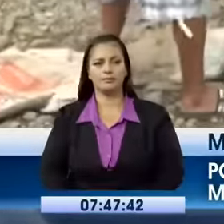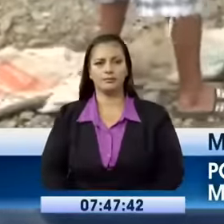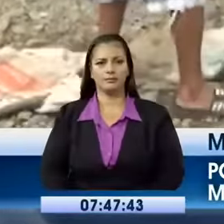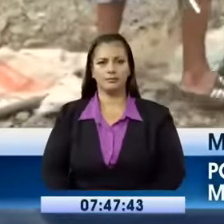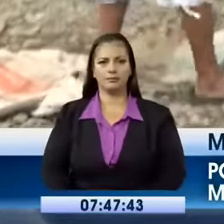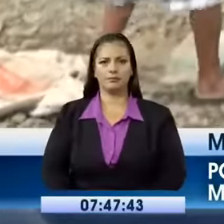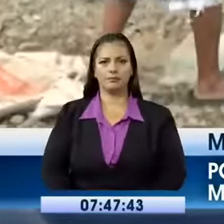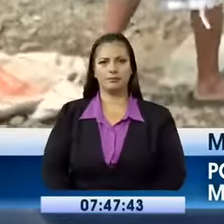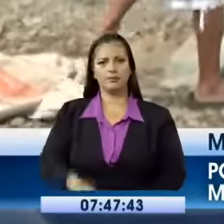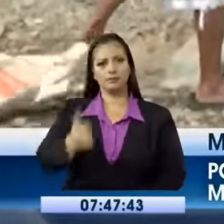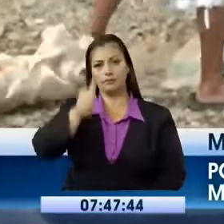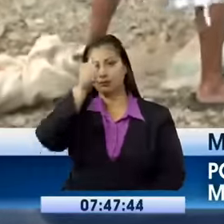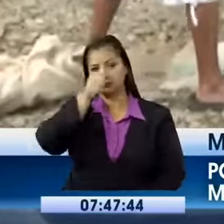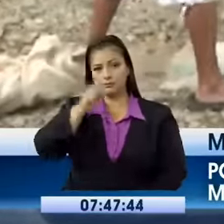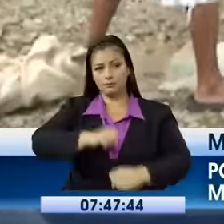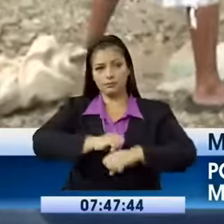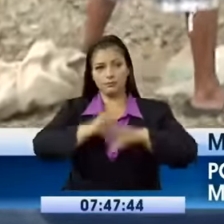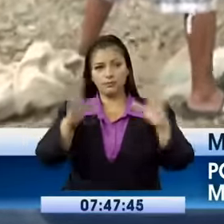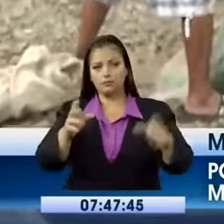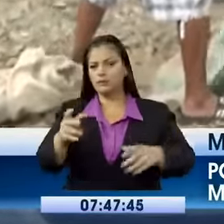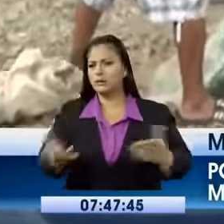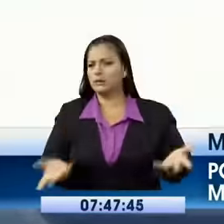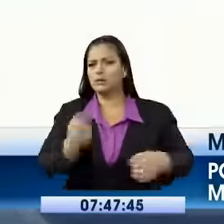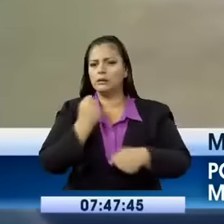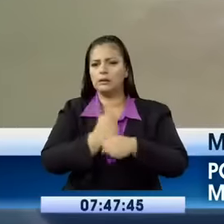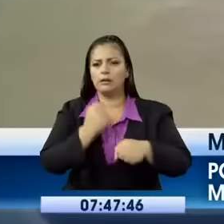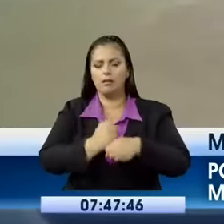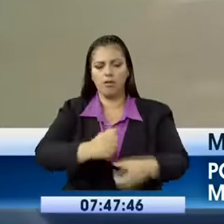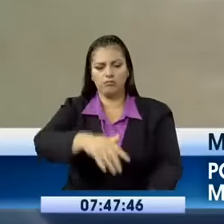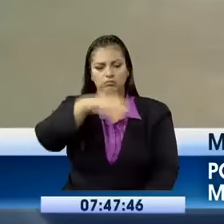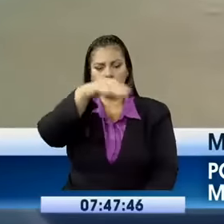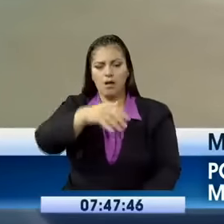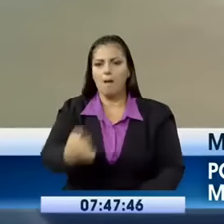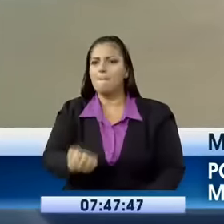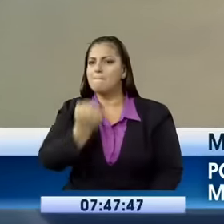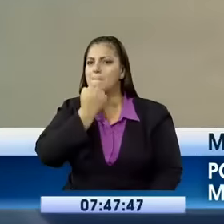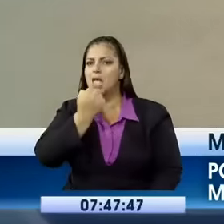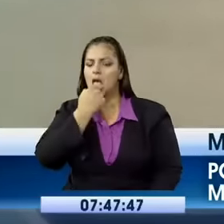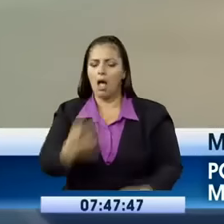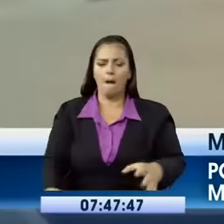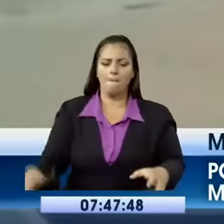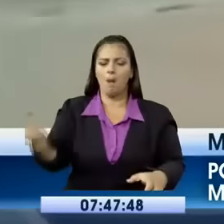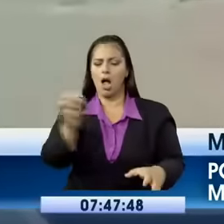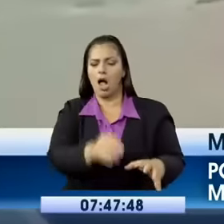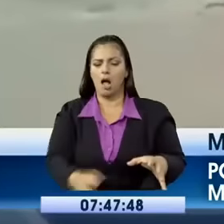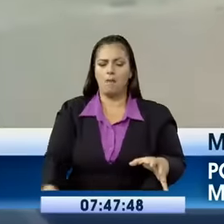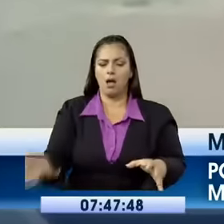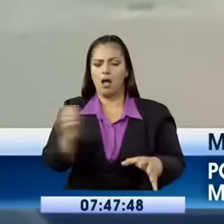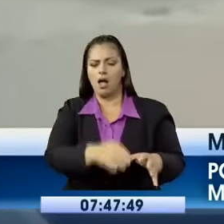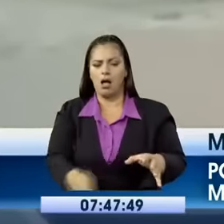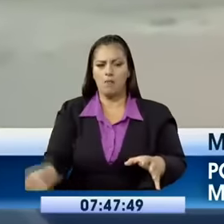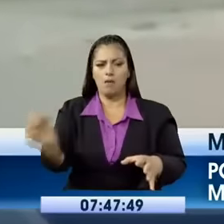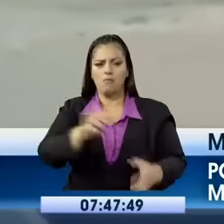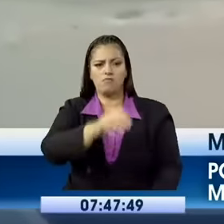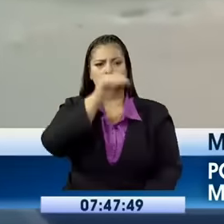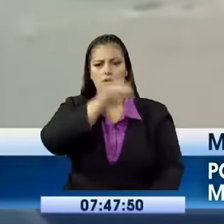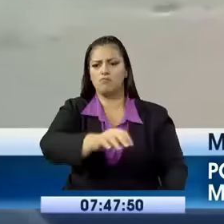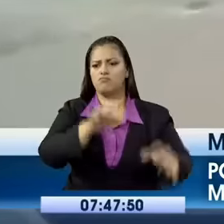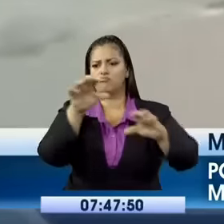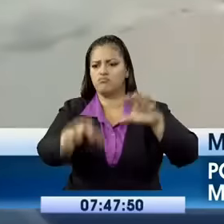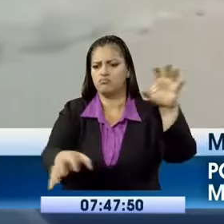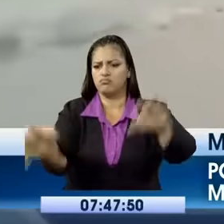mañana de este domingo colocaron sacas con piedras Pues a primeras horas el río desbordó y el agua ingresó a las